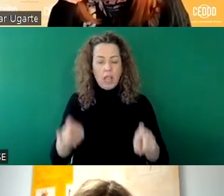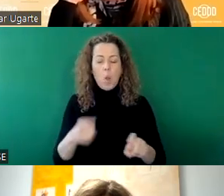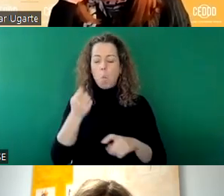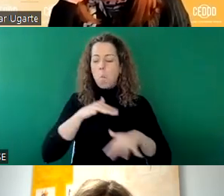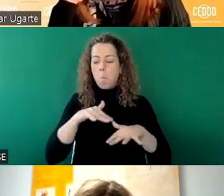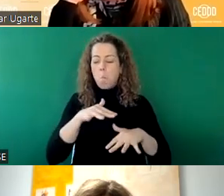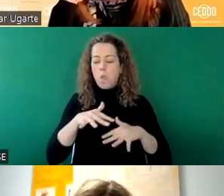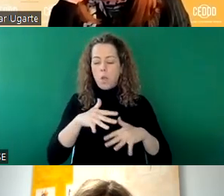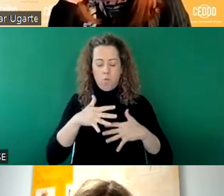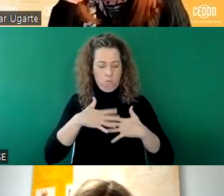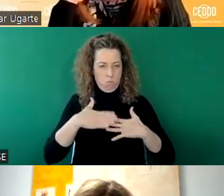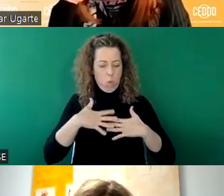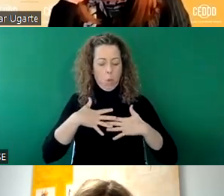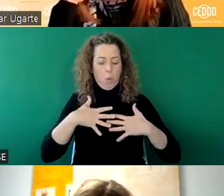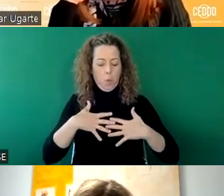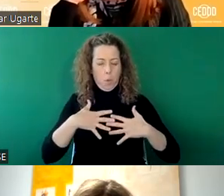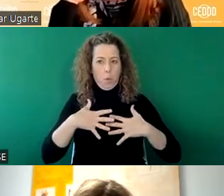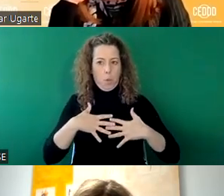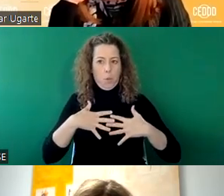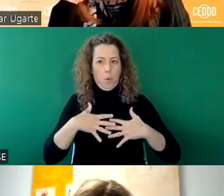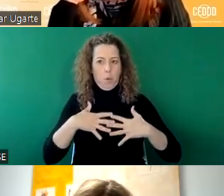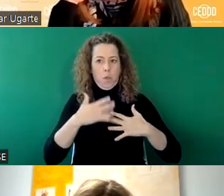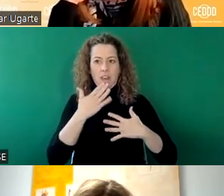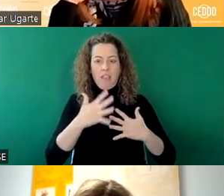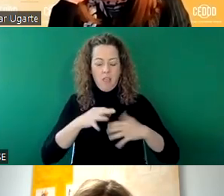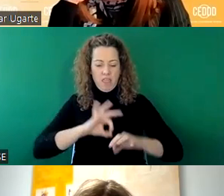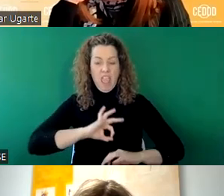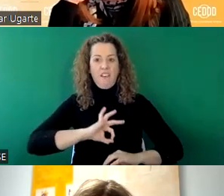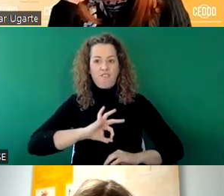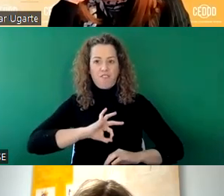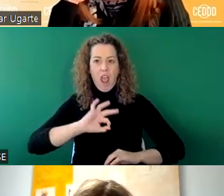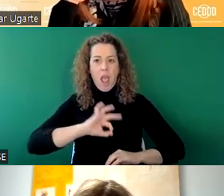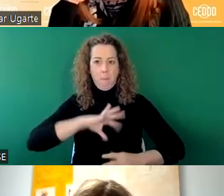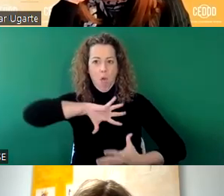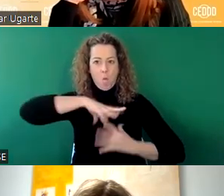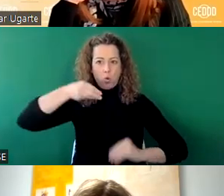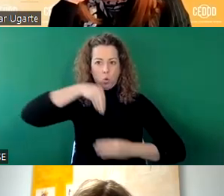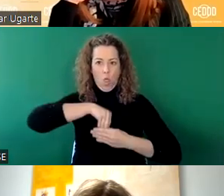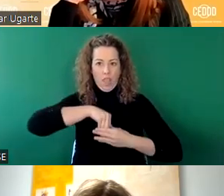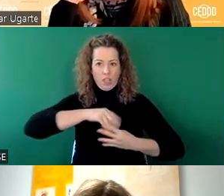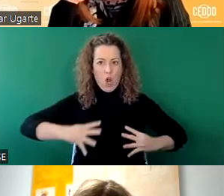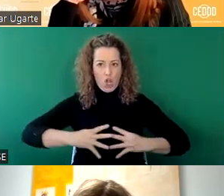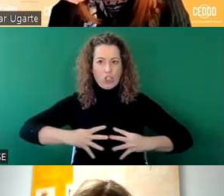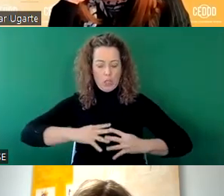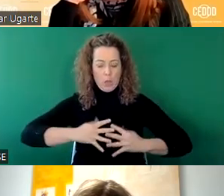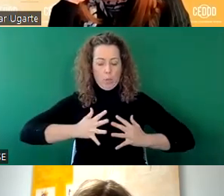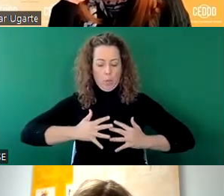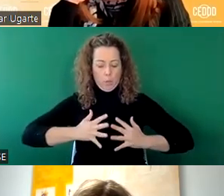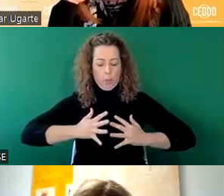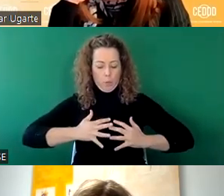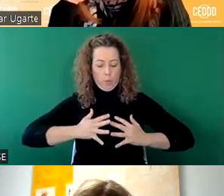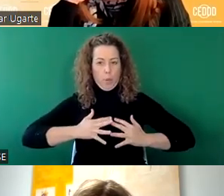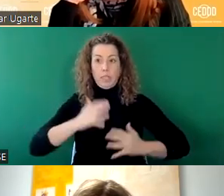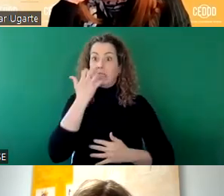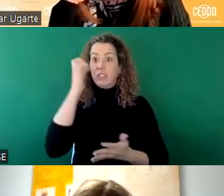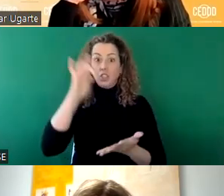movimiento de la pared torácica y esto es posible con el esfuerzo del diafragma y los músculos intercostales entre las costillas. Lo que ocurre es que cuando en un